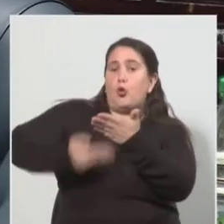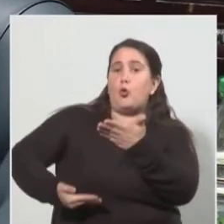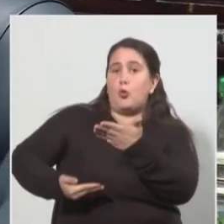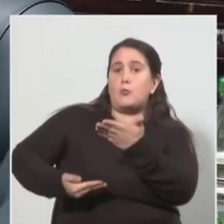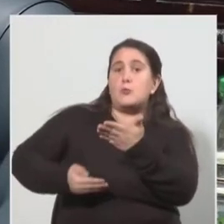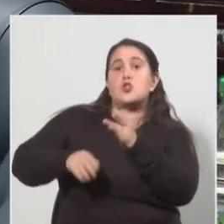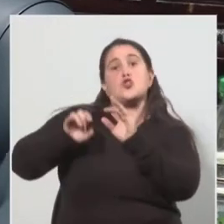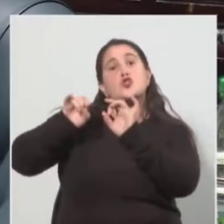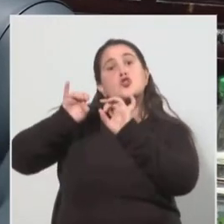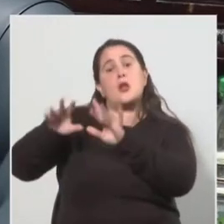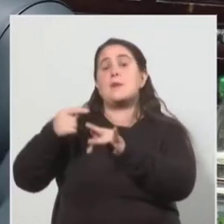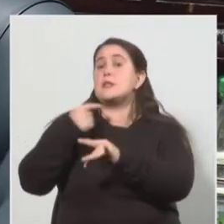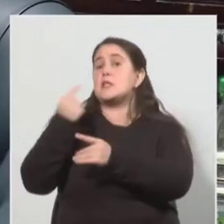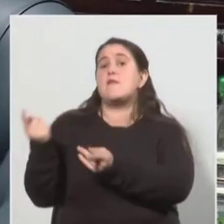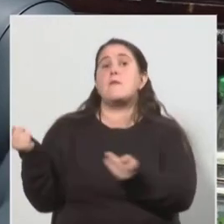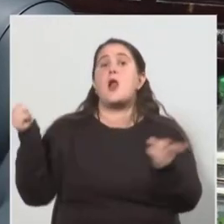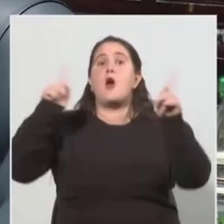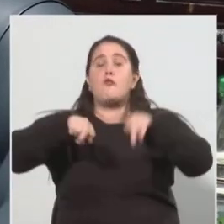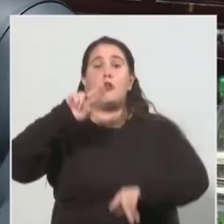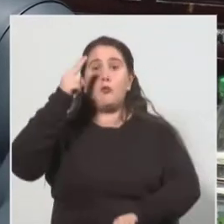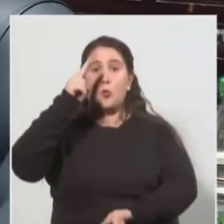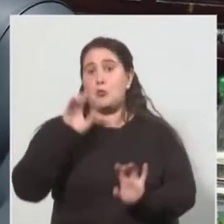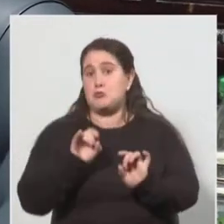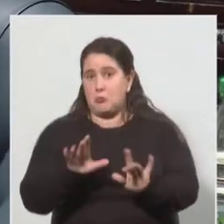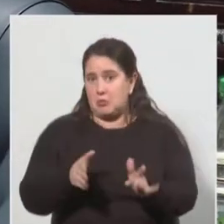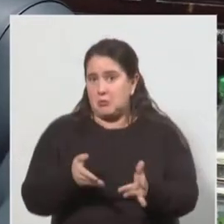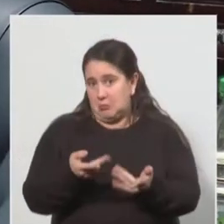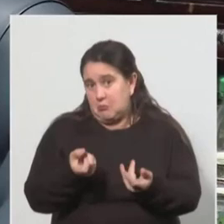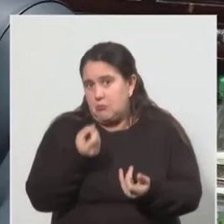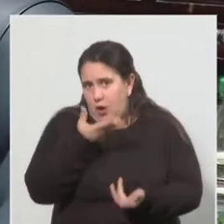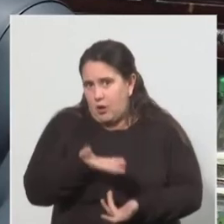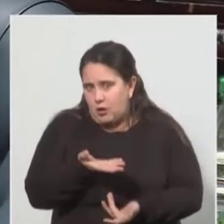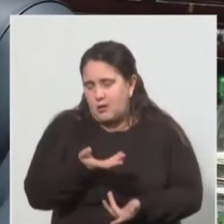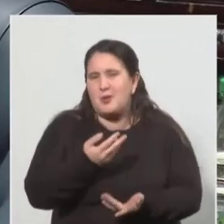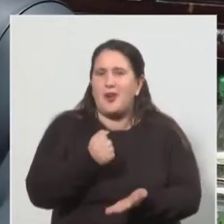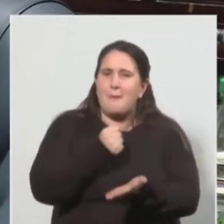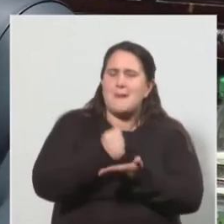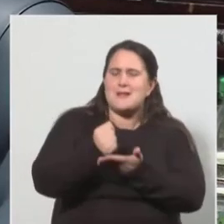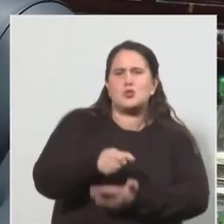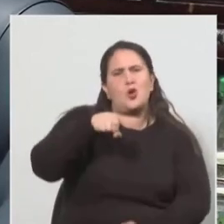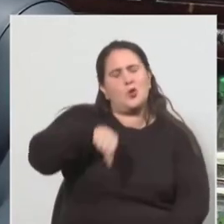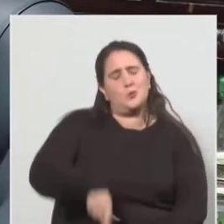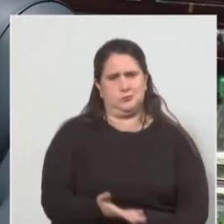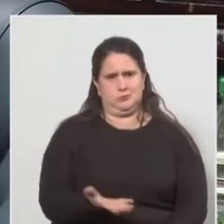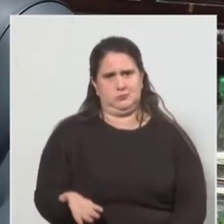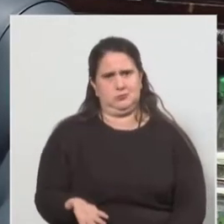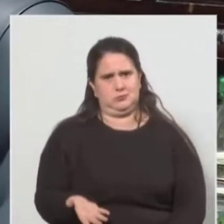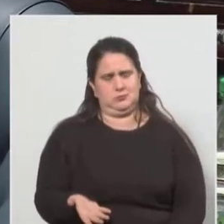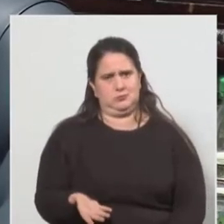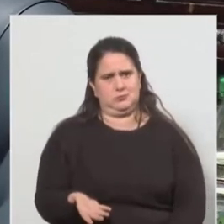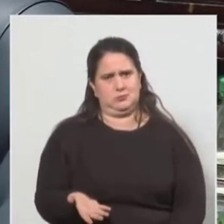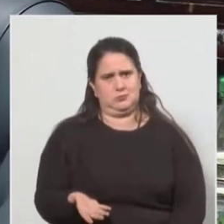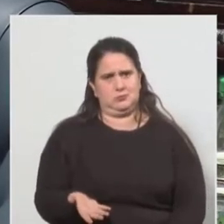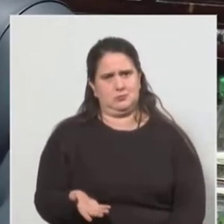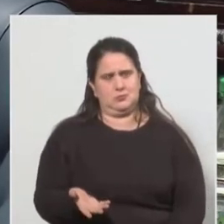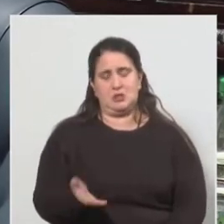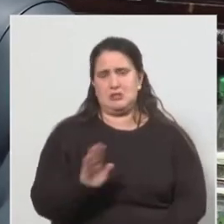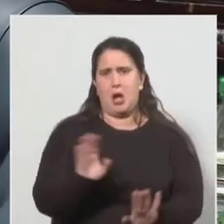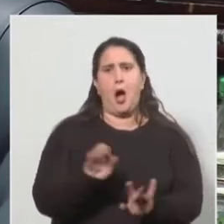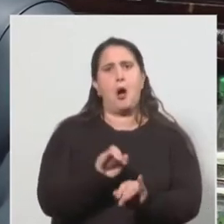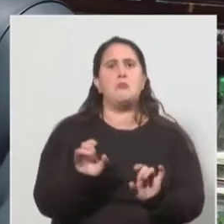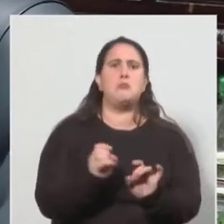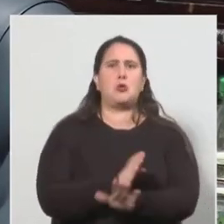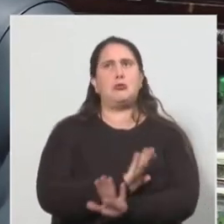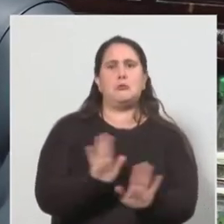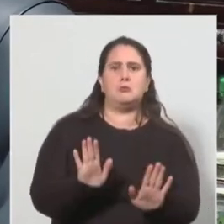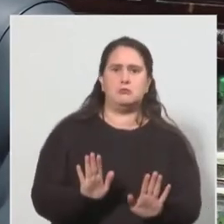documento válido solamente para regresar al Uruguay, en lugar de un pasaporte común, cerrando así el expediente de